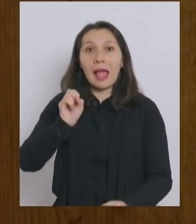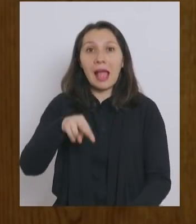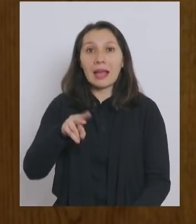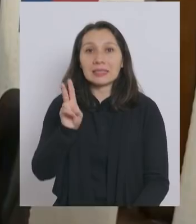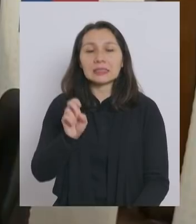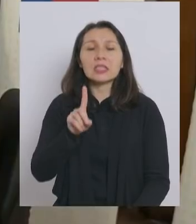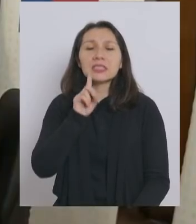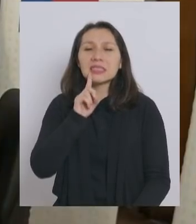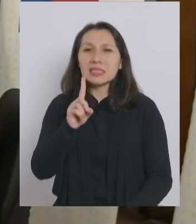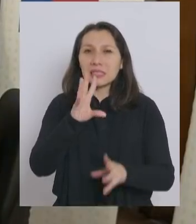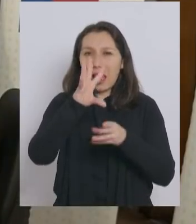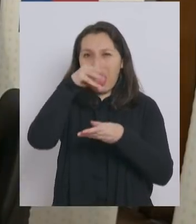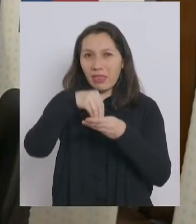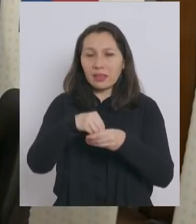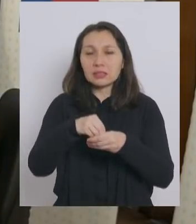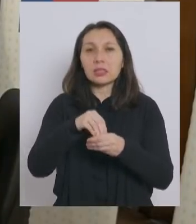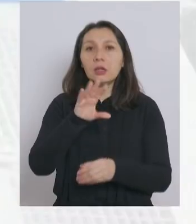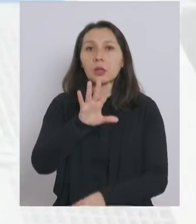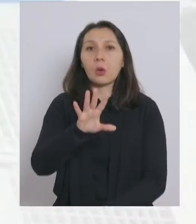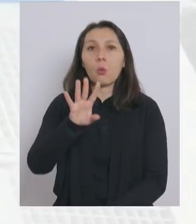incluye un total de